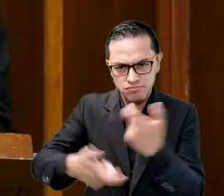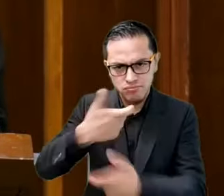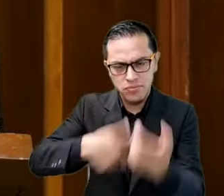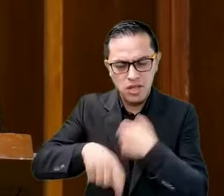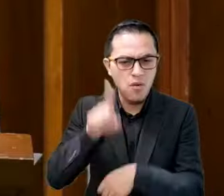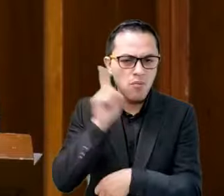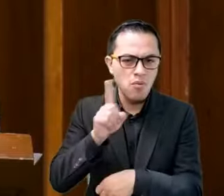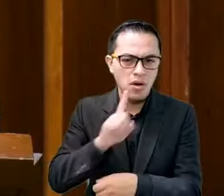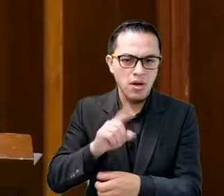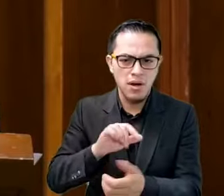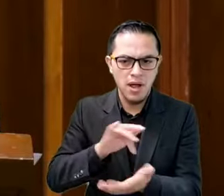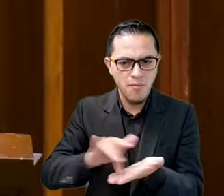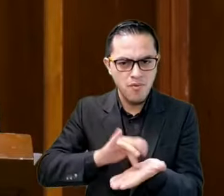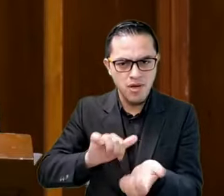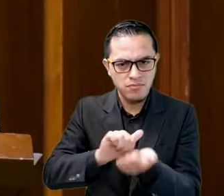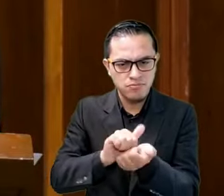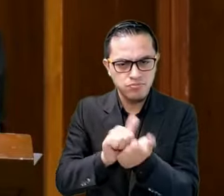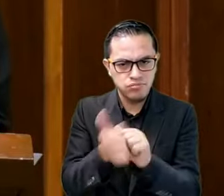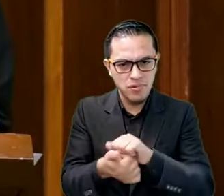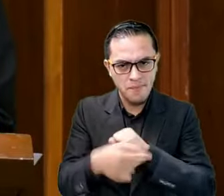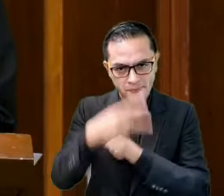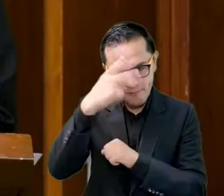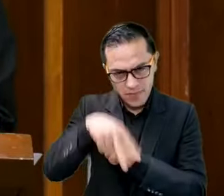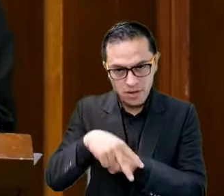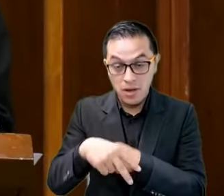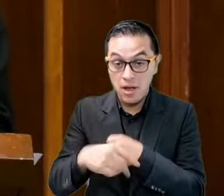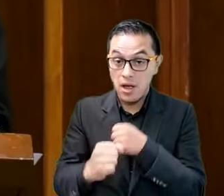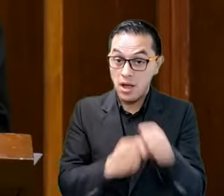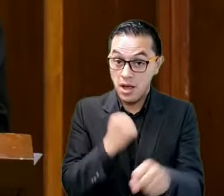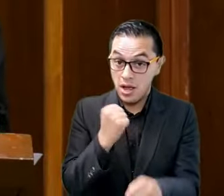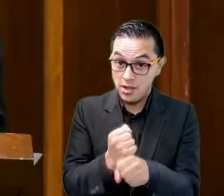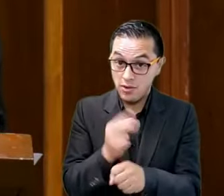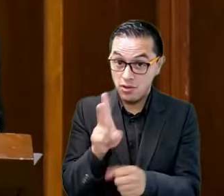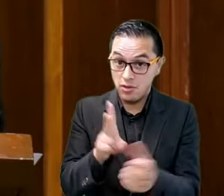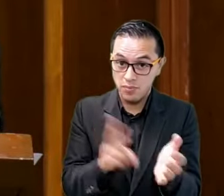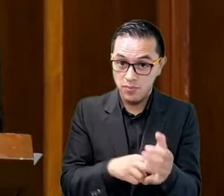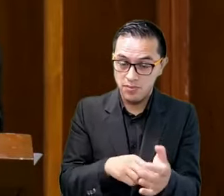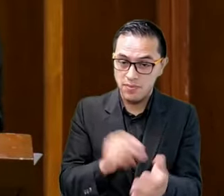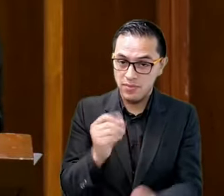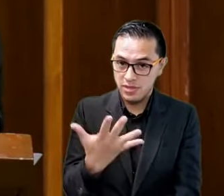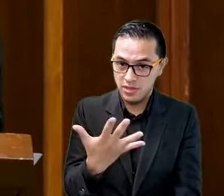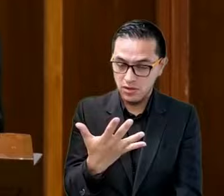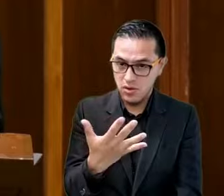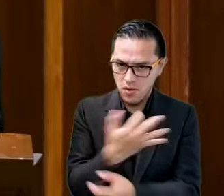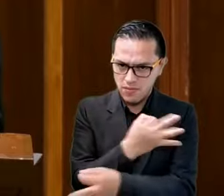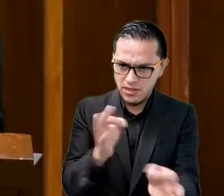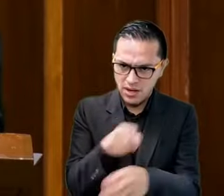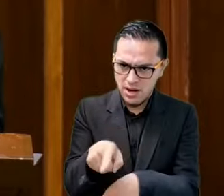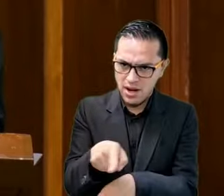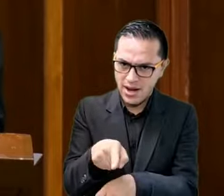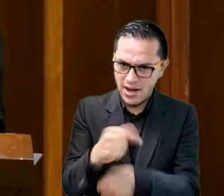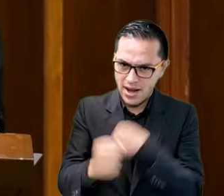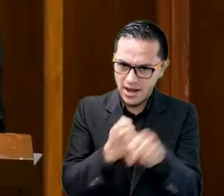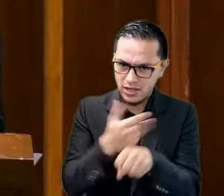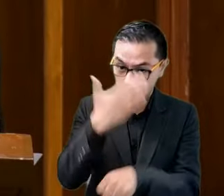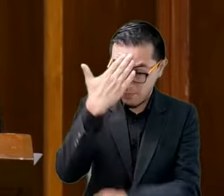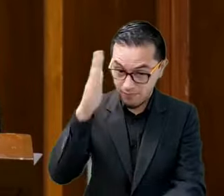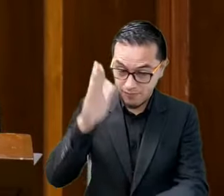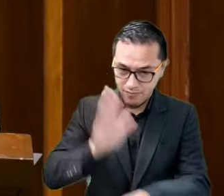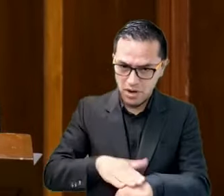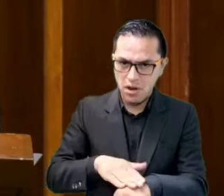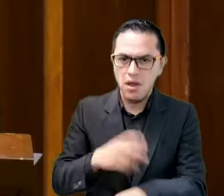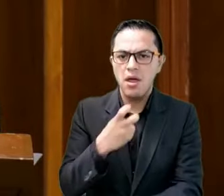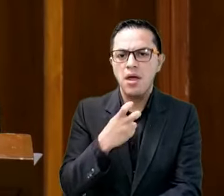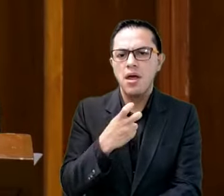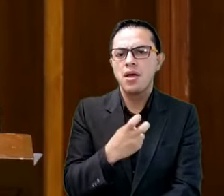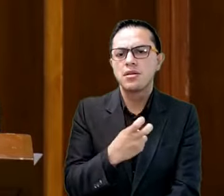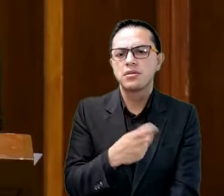el 2025 como el año de ifigenia Martínez no es solo un acto simbólico o un homenaje